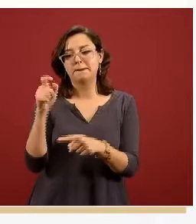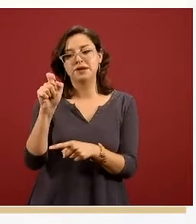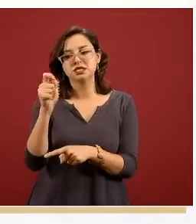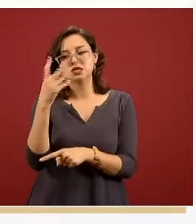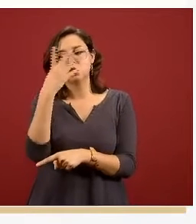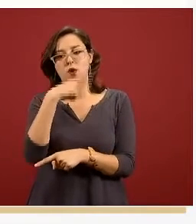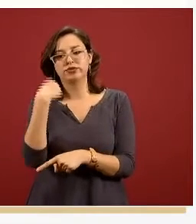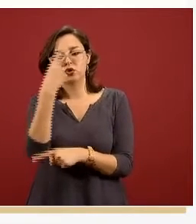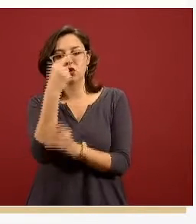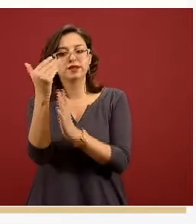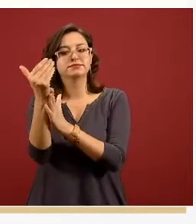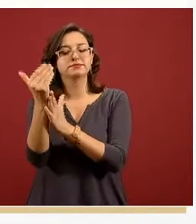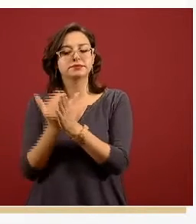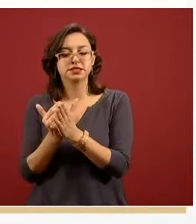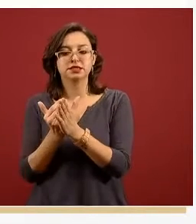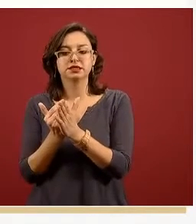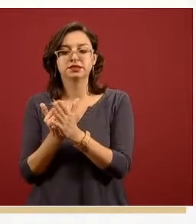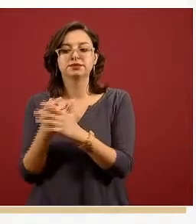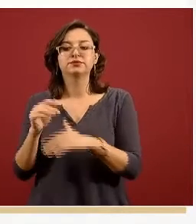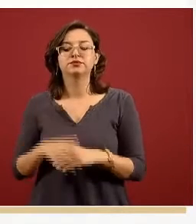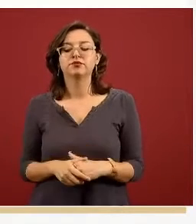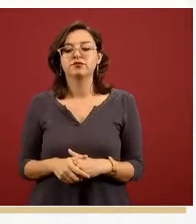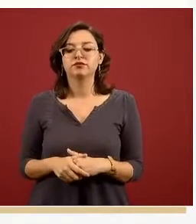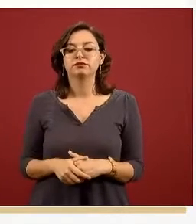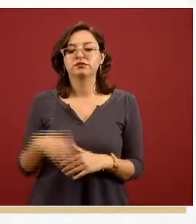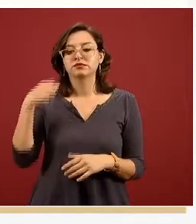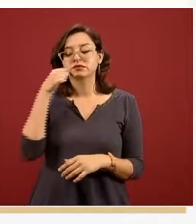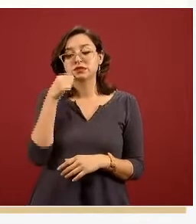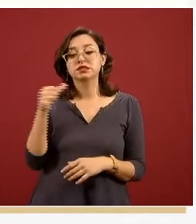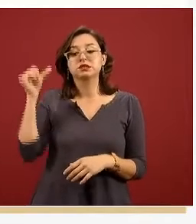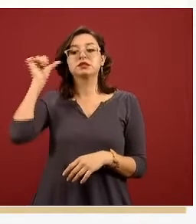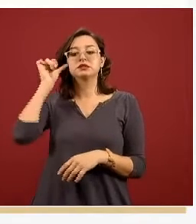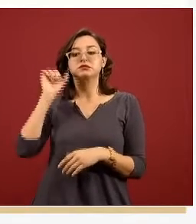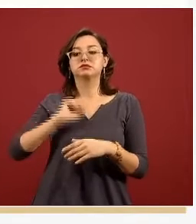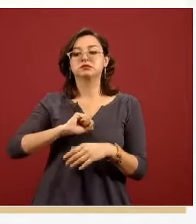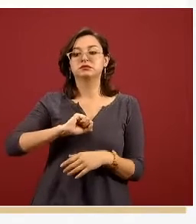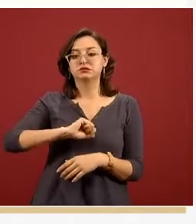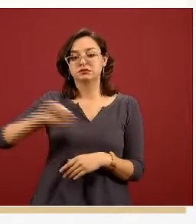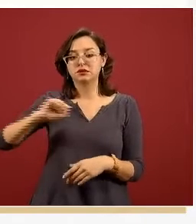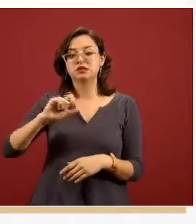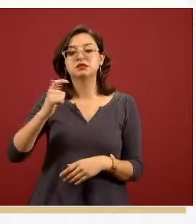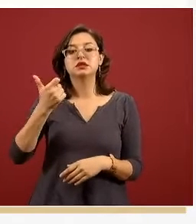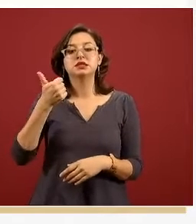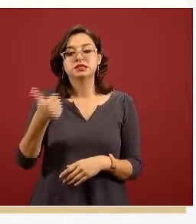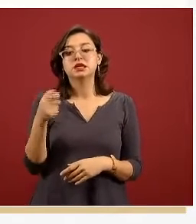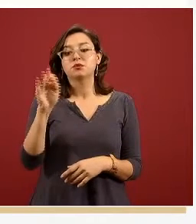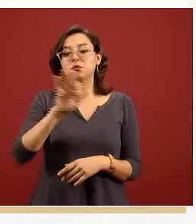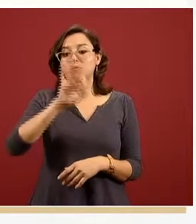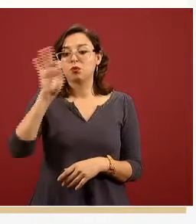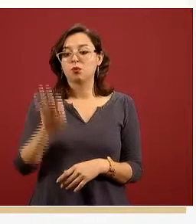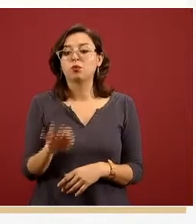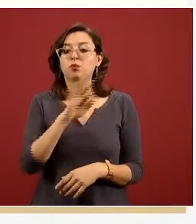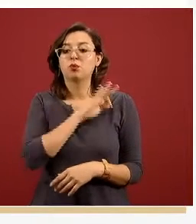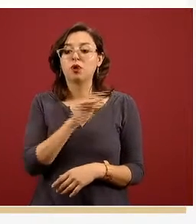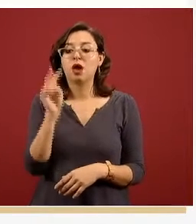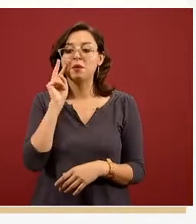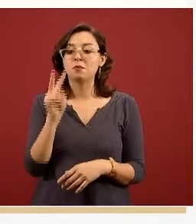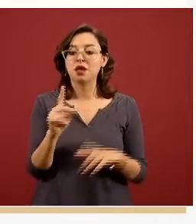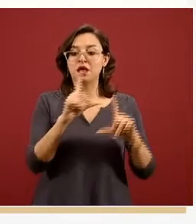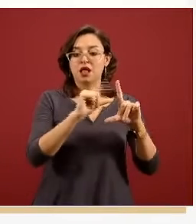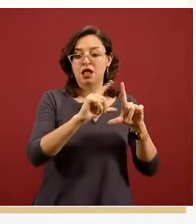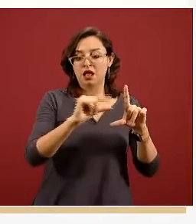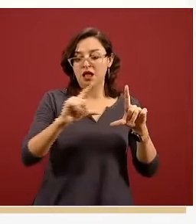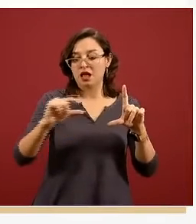horas, de hecho representa un incremento al día de ayer del 6%, y lo podemos ver reflejado en la última barra de